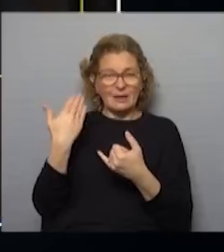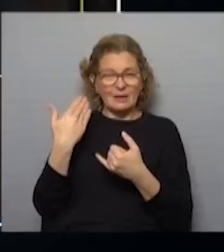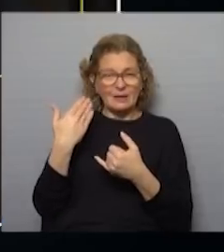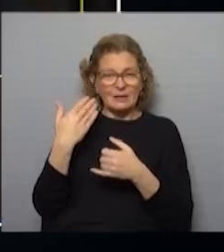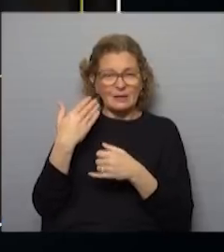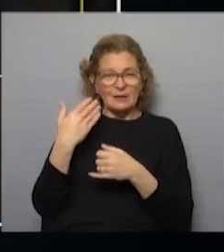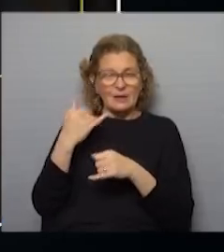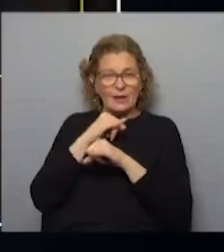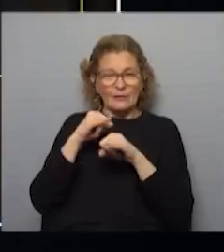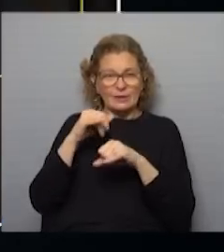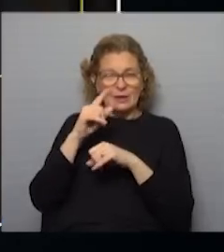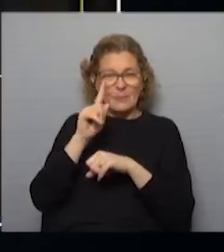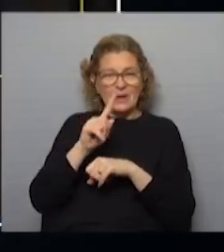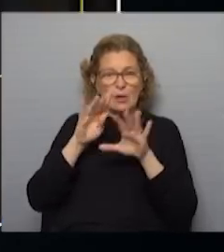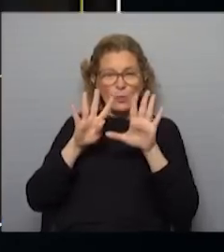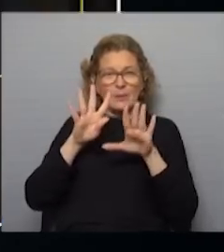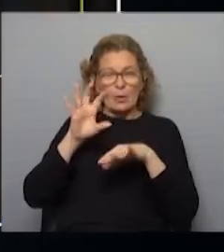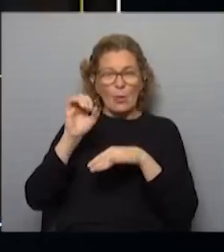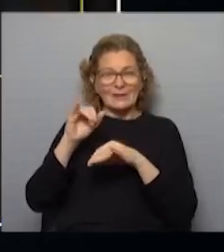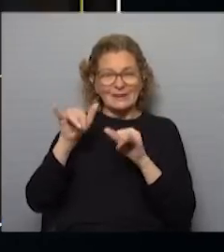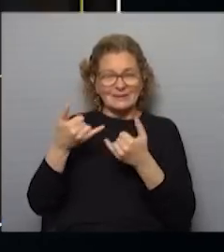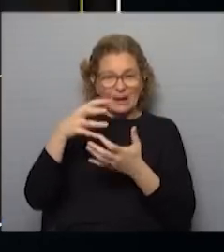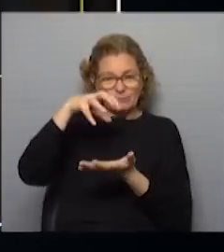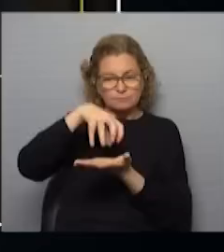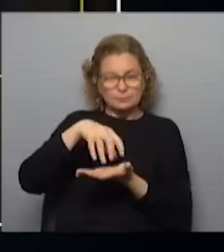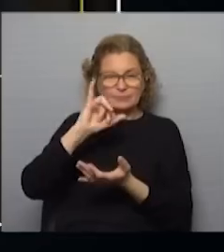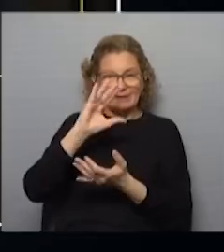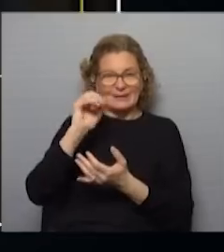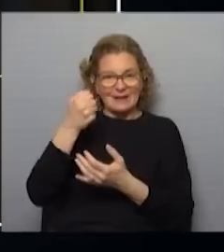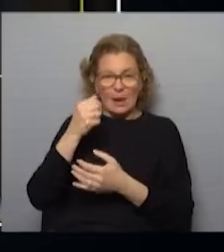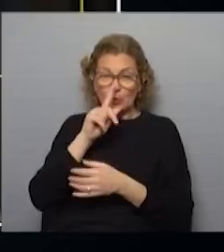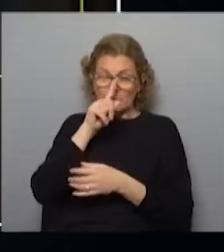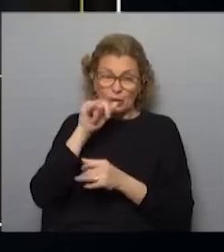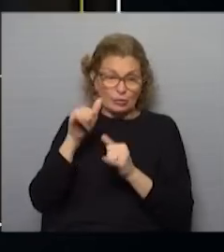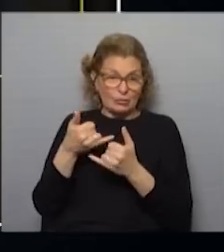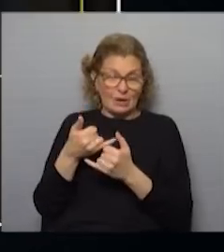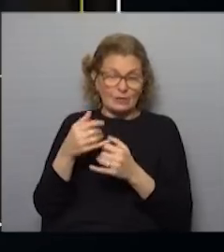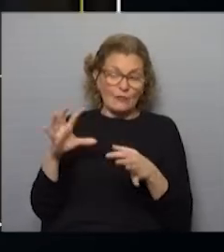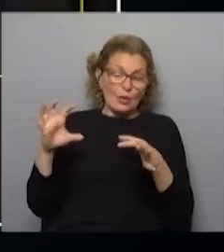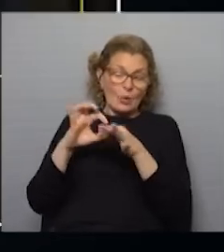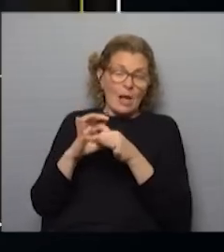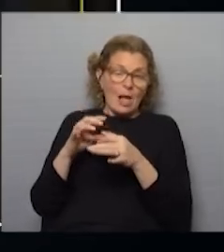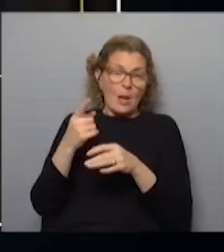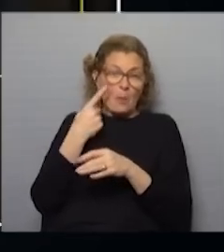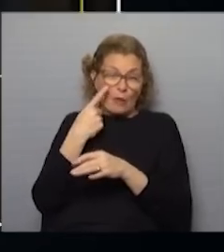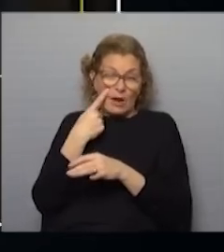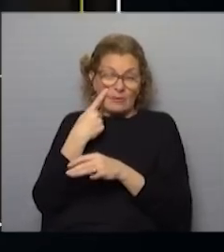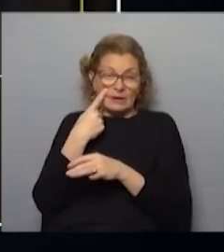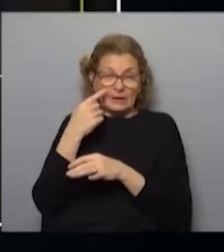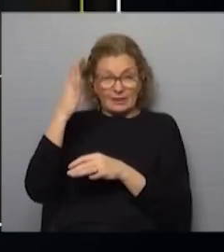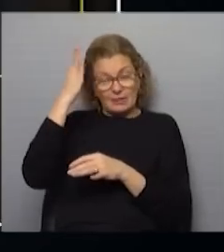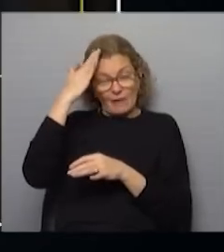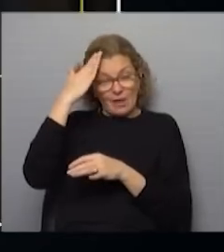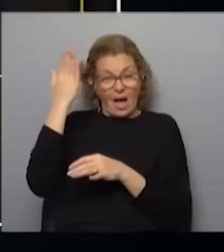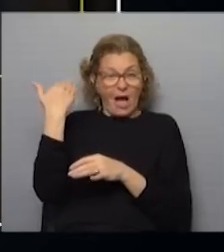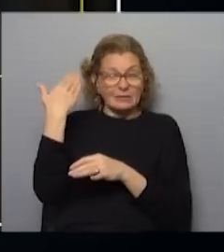Data desde Define de 1940 apenas de que la ciencia se creó ya tuvo un lugar en Montevideo y esto probablemente se vinculara mucho con el hecho de que y era sabido en la